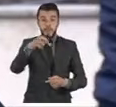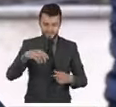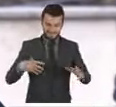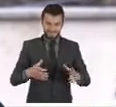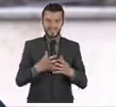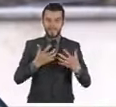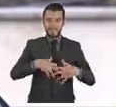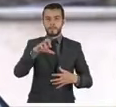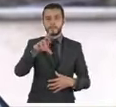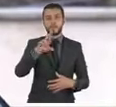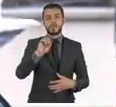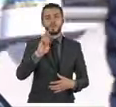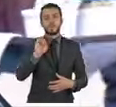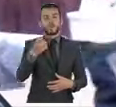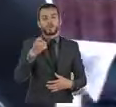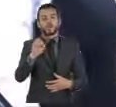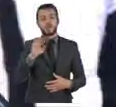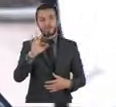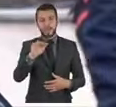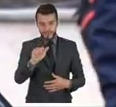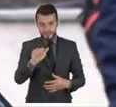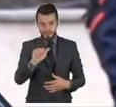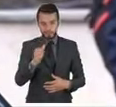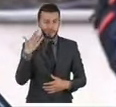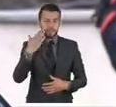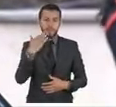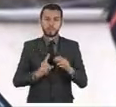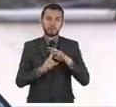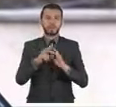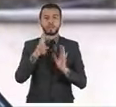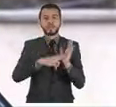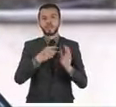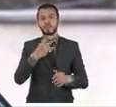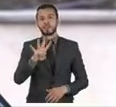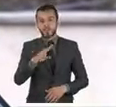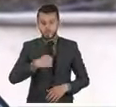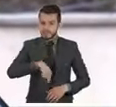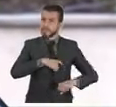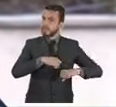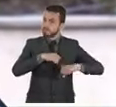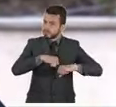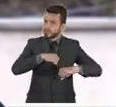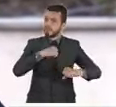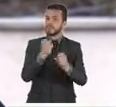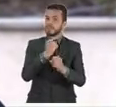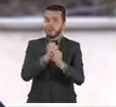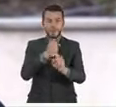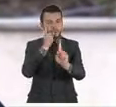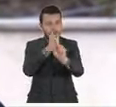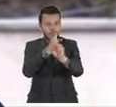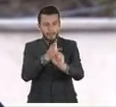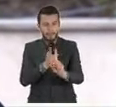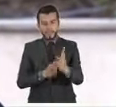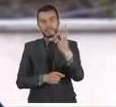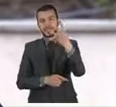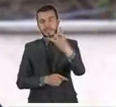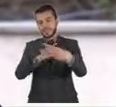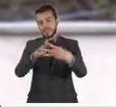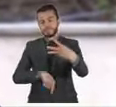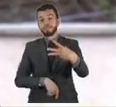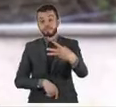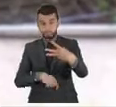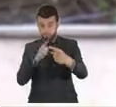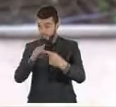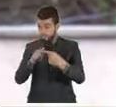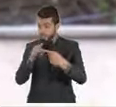trabajando desde su creación en el año 2014 en tres miradas estratégicas para la región. La primera